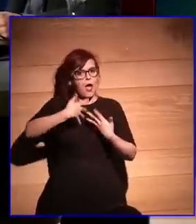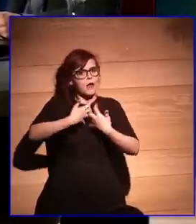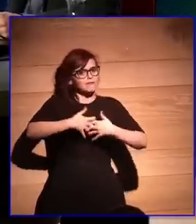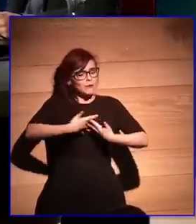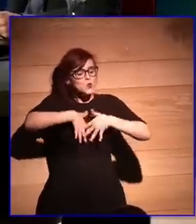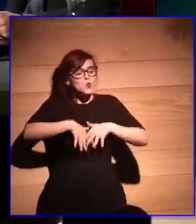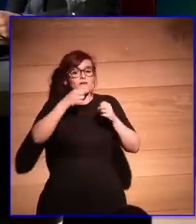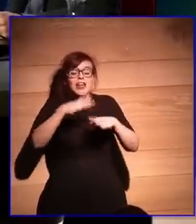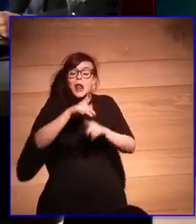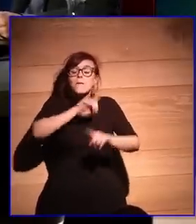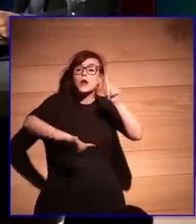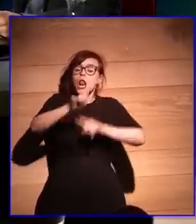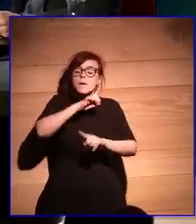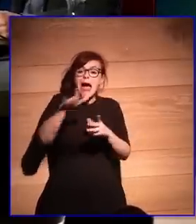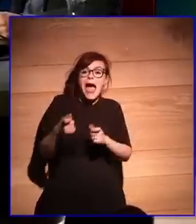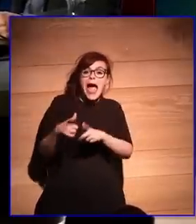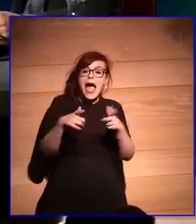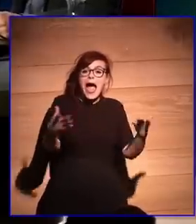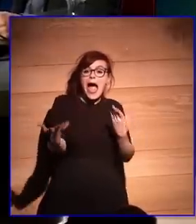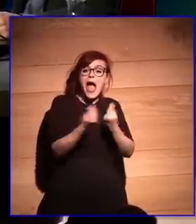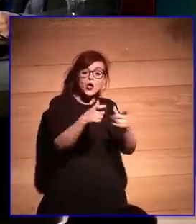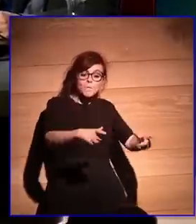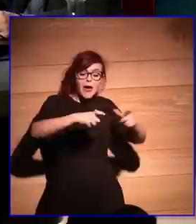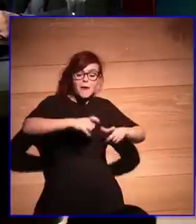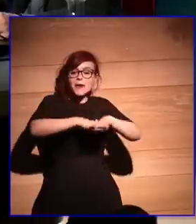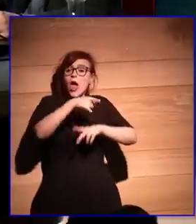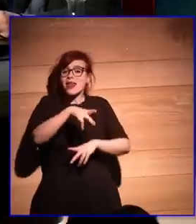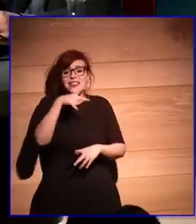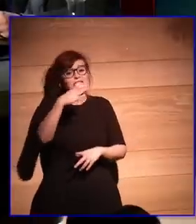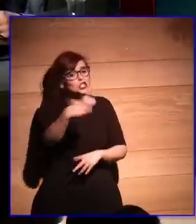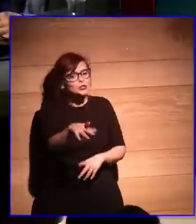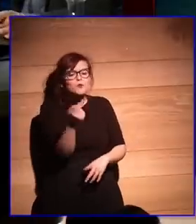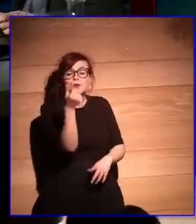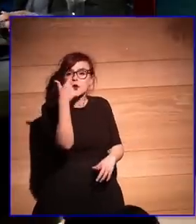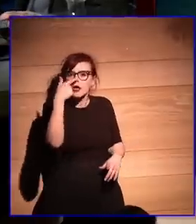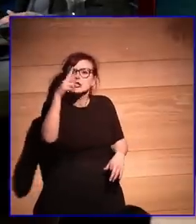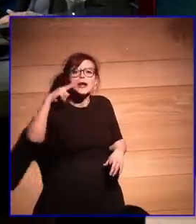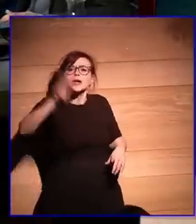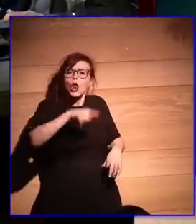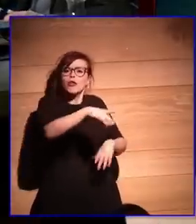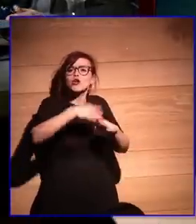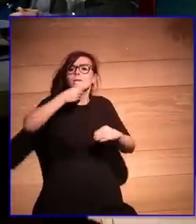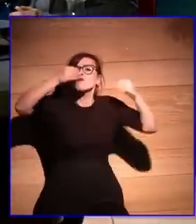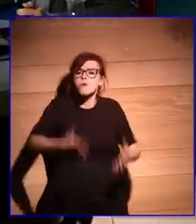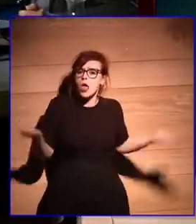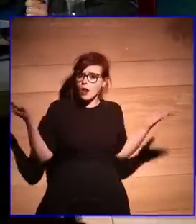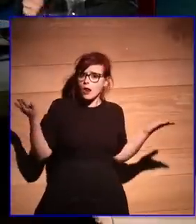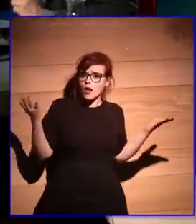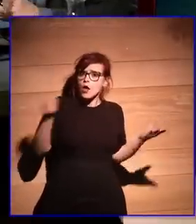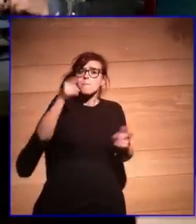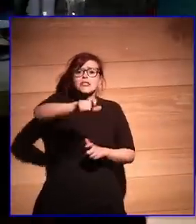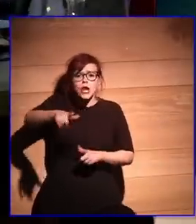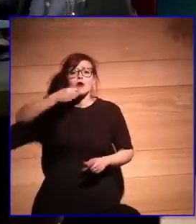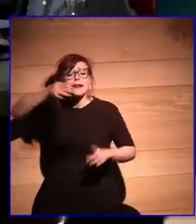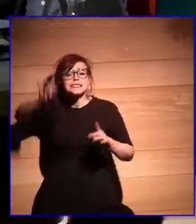está en el acompañamiento, eso es. Y él no toma apenas hidratos. La codicia, Tony. Y eso hay que reconocerse. Eso, la codicia es Tony Montana, por